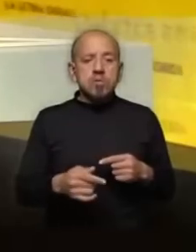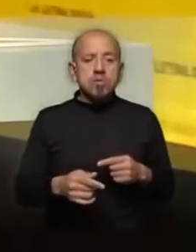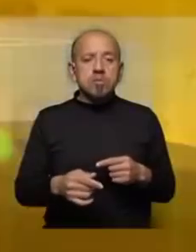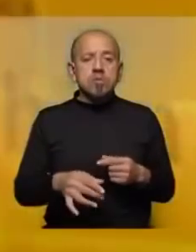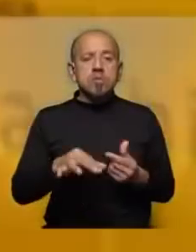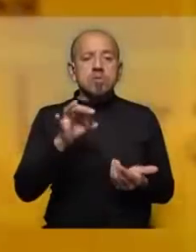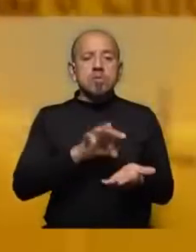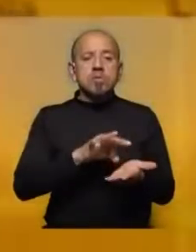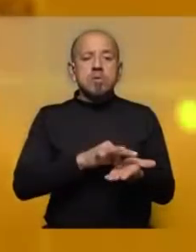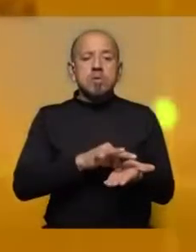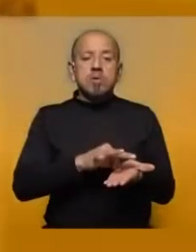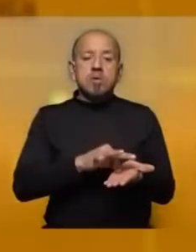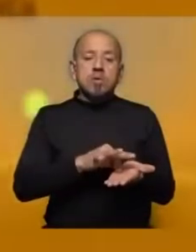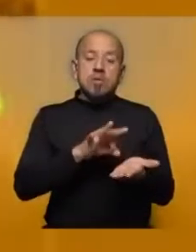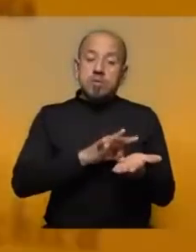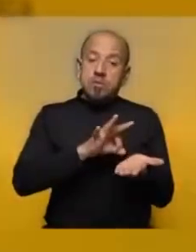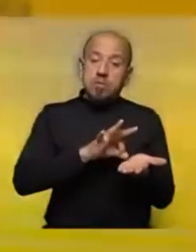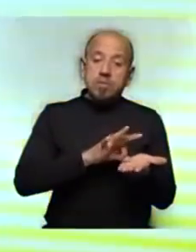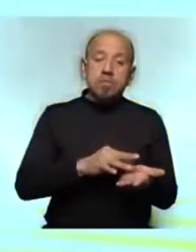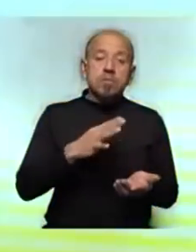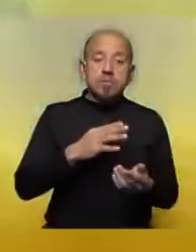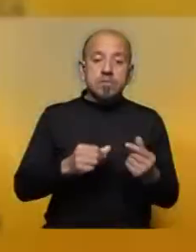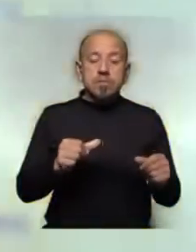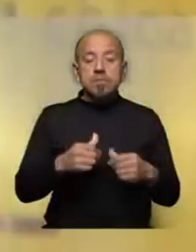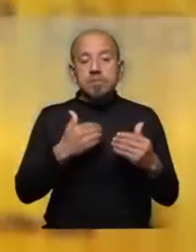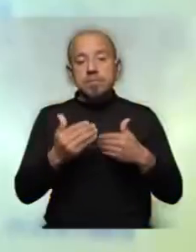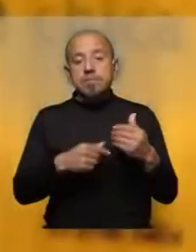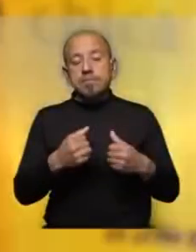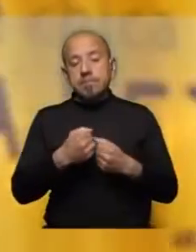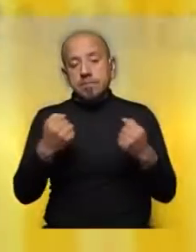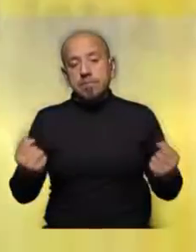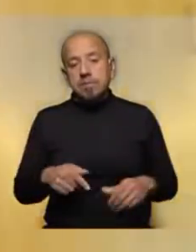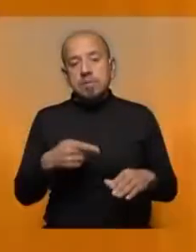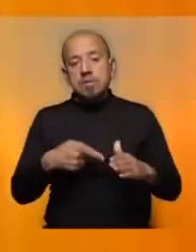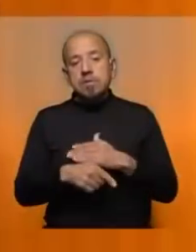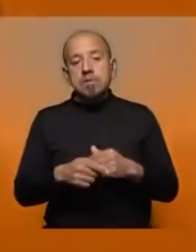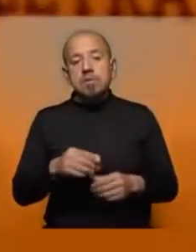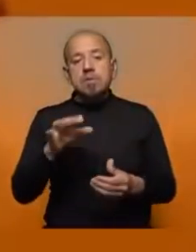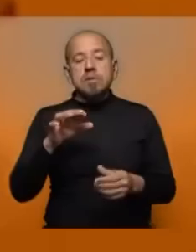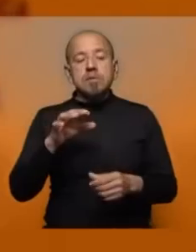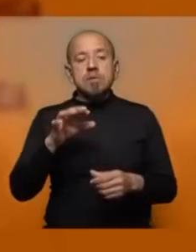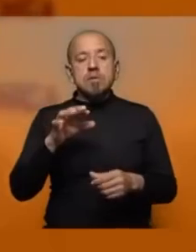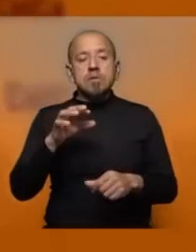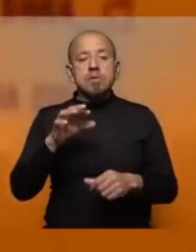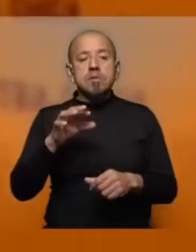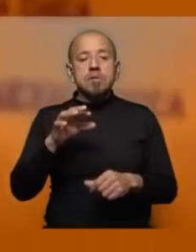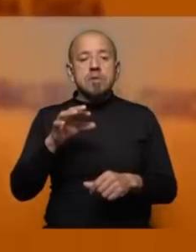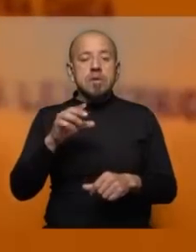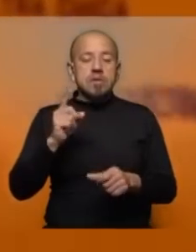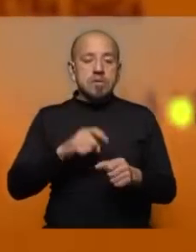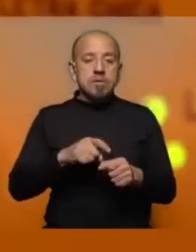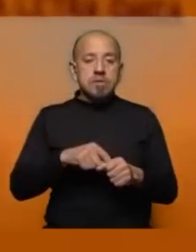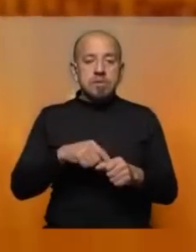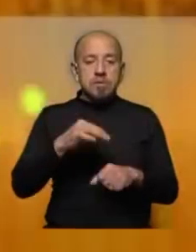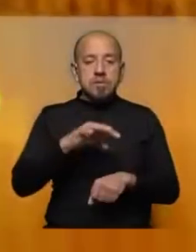sistema que hay que desarrollar profundizar potenciar y el sindicato médico del Uruguay es o puede también ser